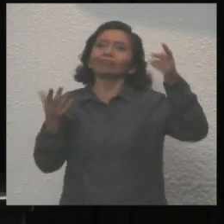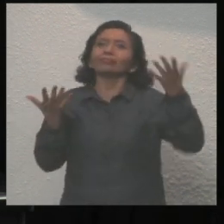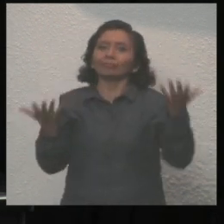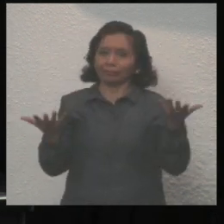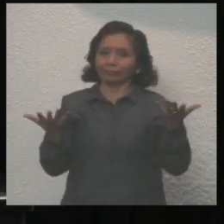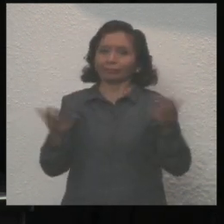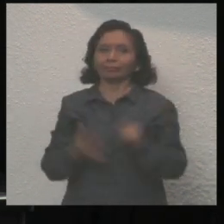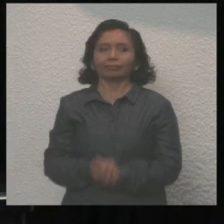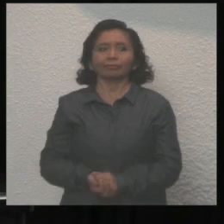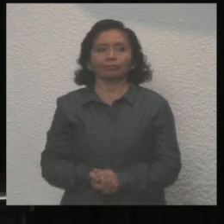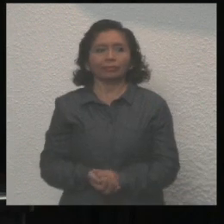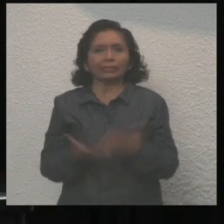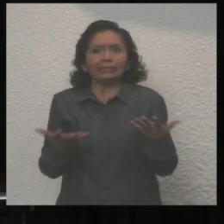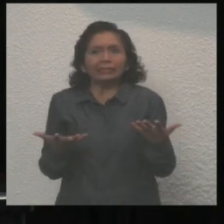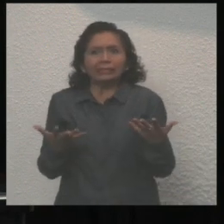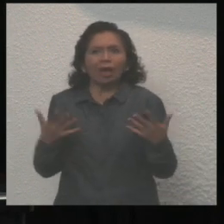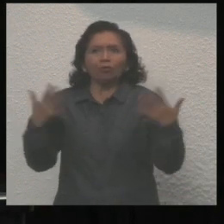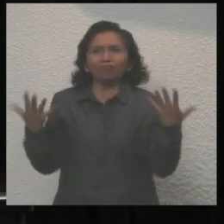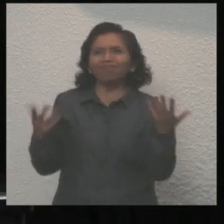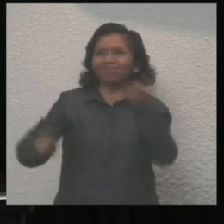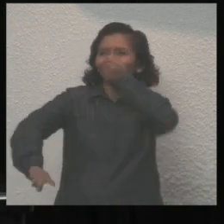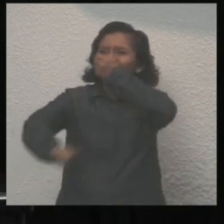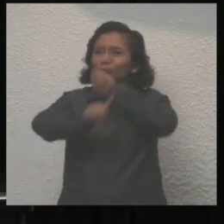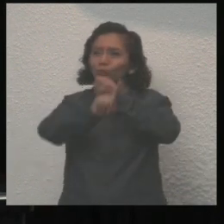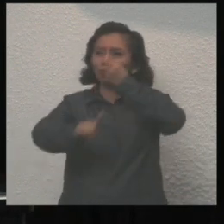en una encrucijada histórica.